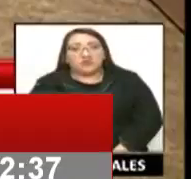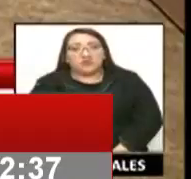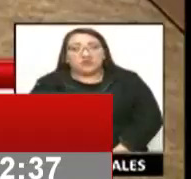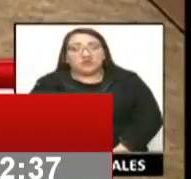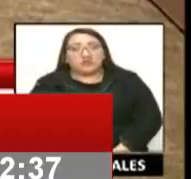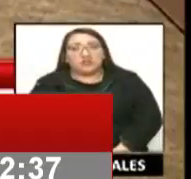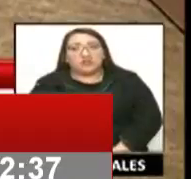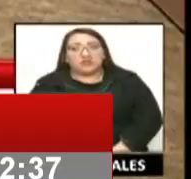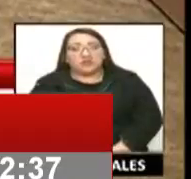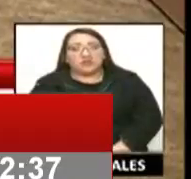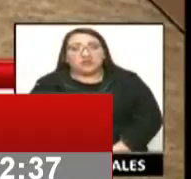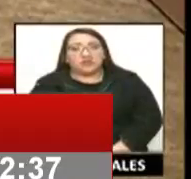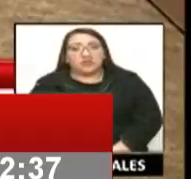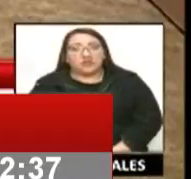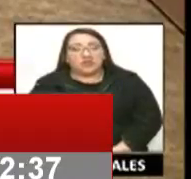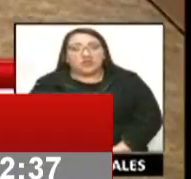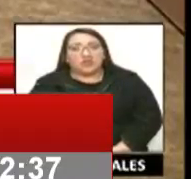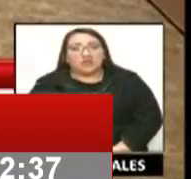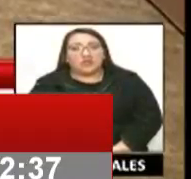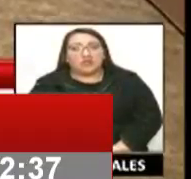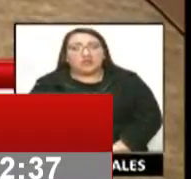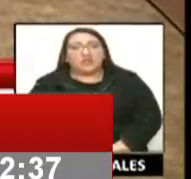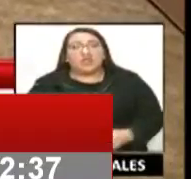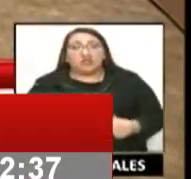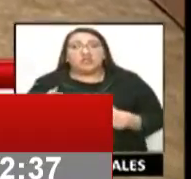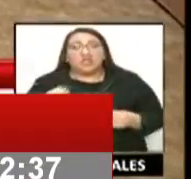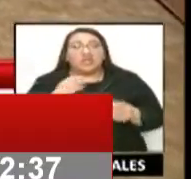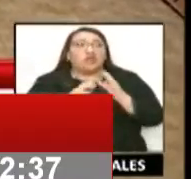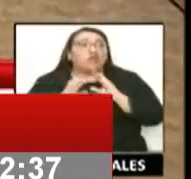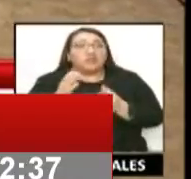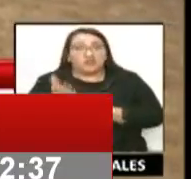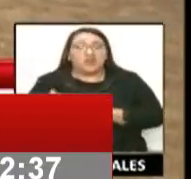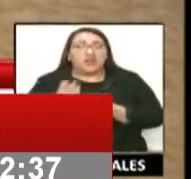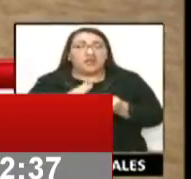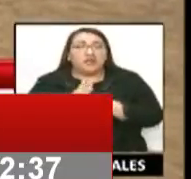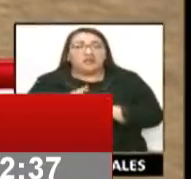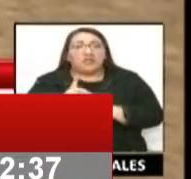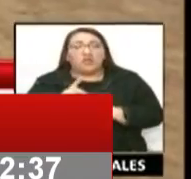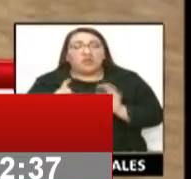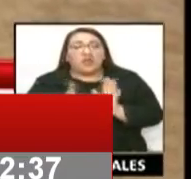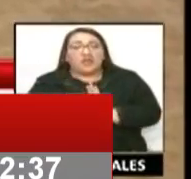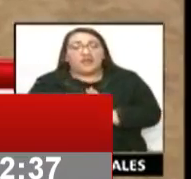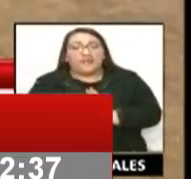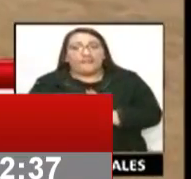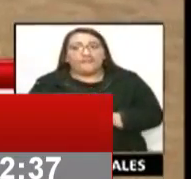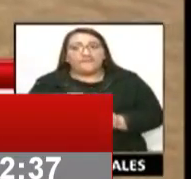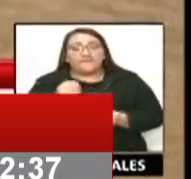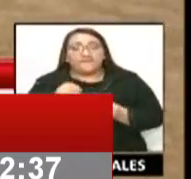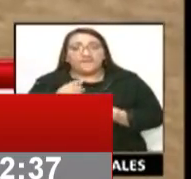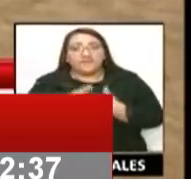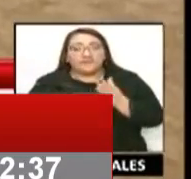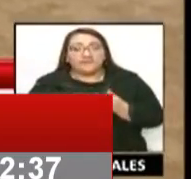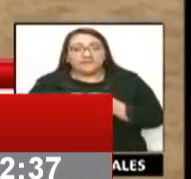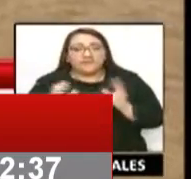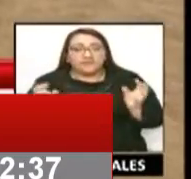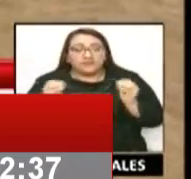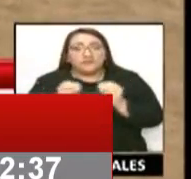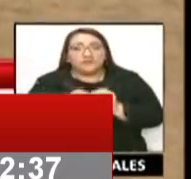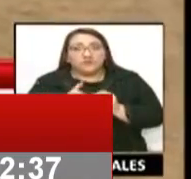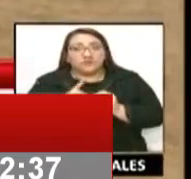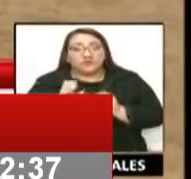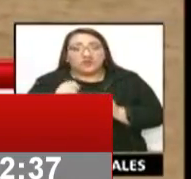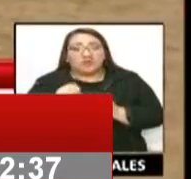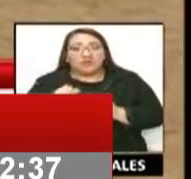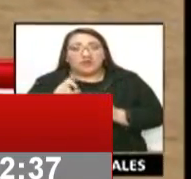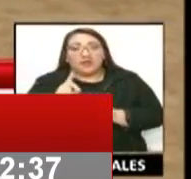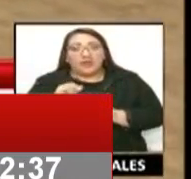Cámara de Senadores como de Diputados. Vamos a escuchar en estos momentos parte del debate en intervención de la congresista Marisa Glave.